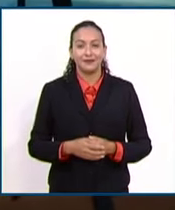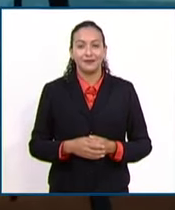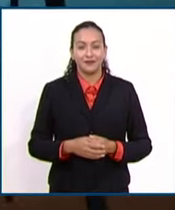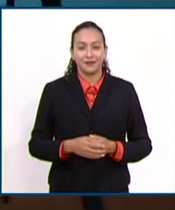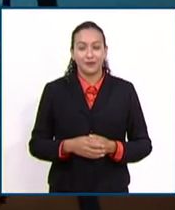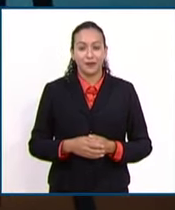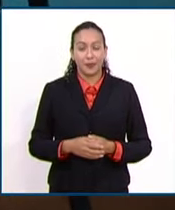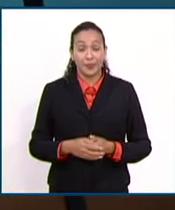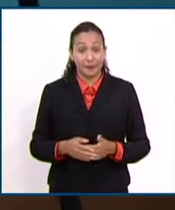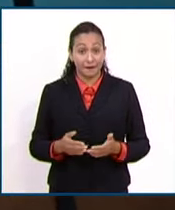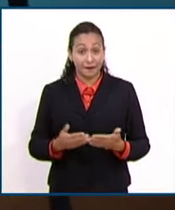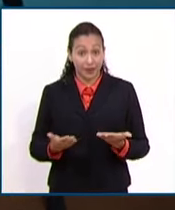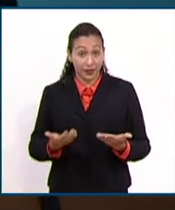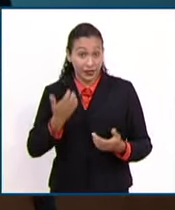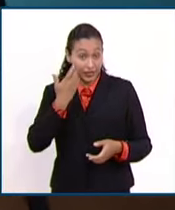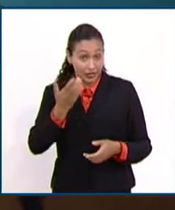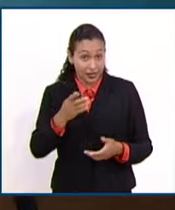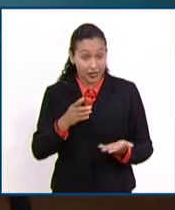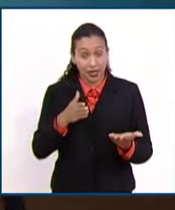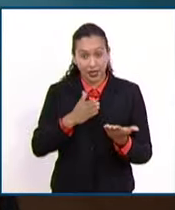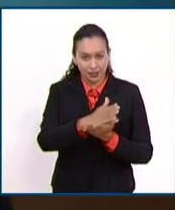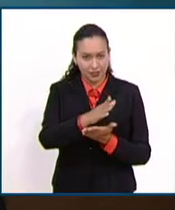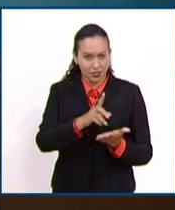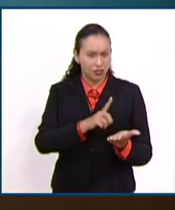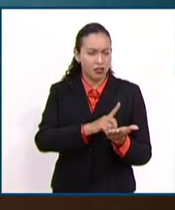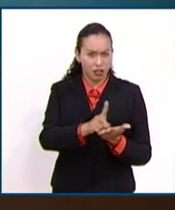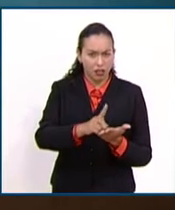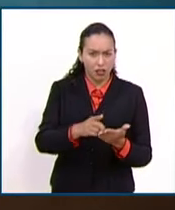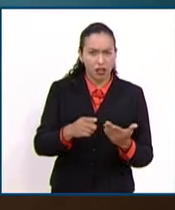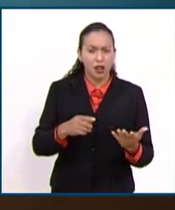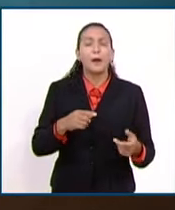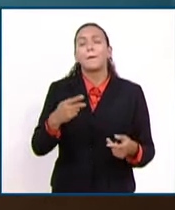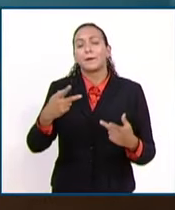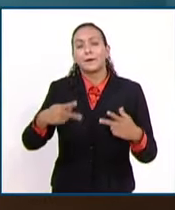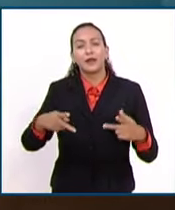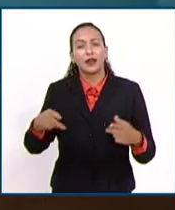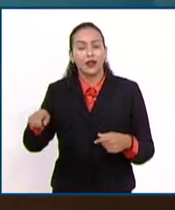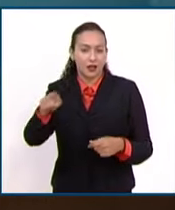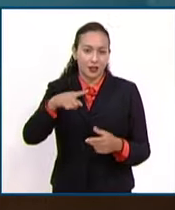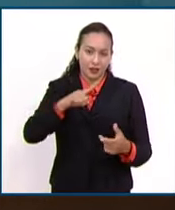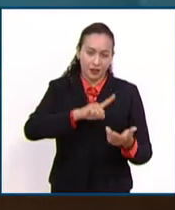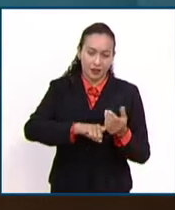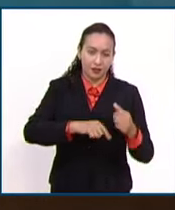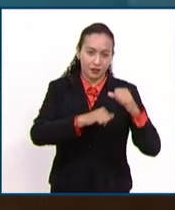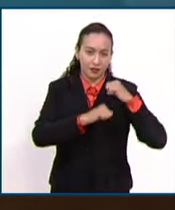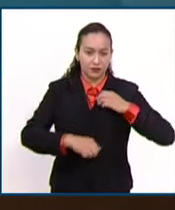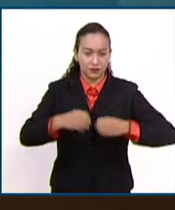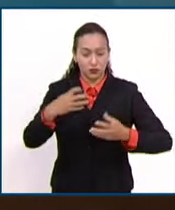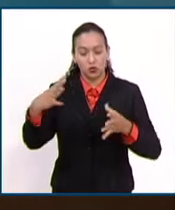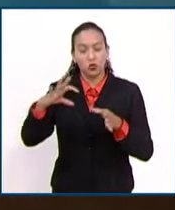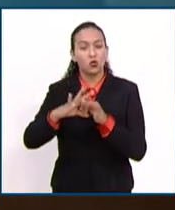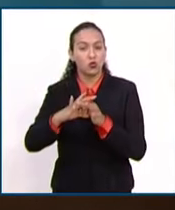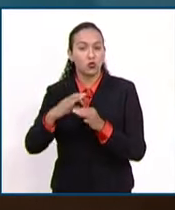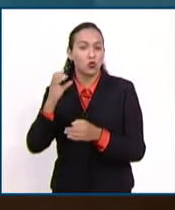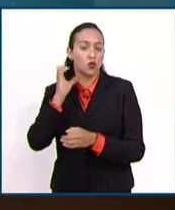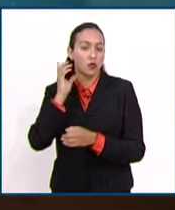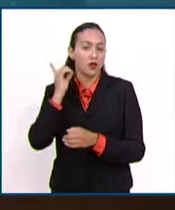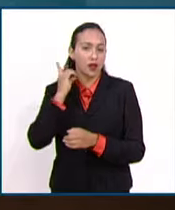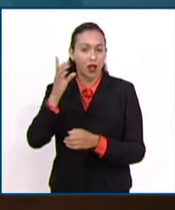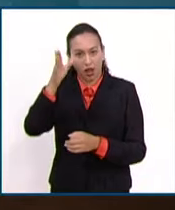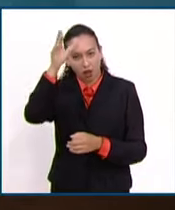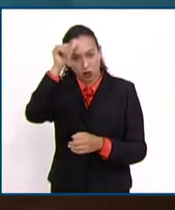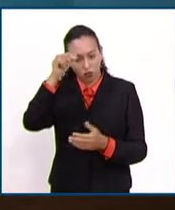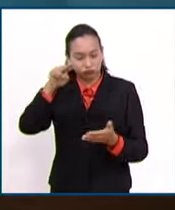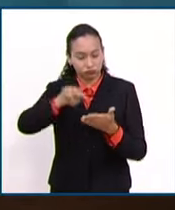Y con el fin de garantizar el derecho de acceso a la justicia, el Poder Judicial de la Federación y la Cámara de Diputados firmaron diversos convenios